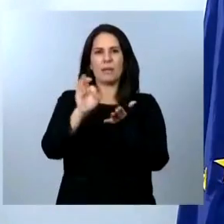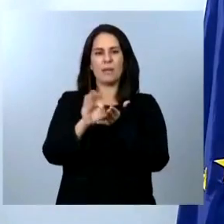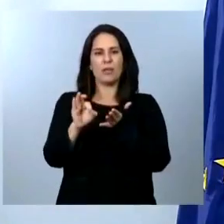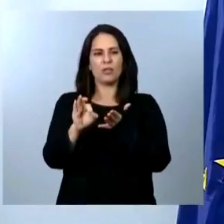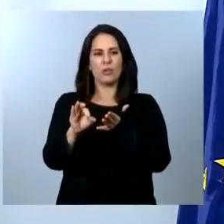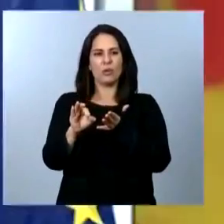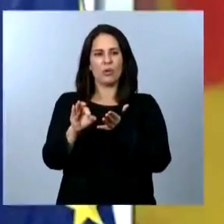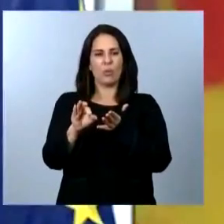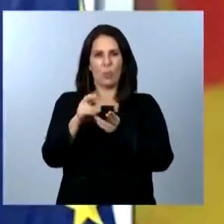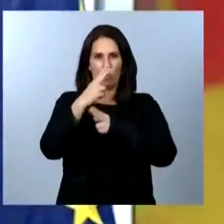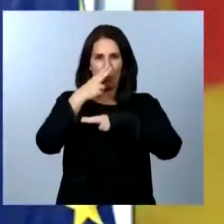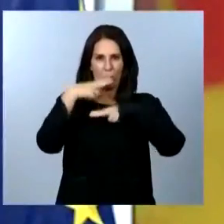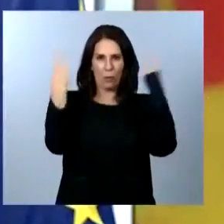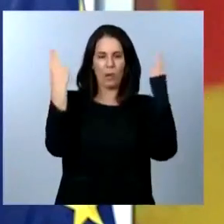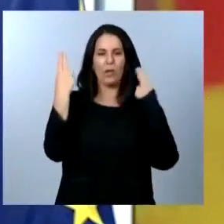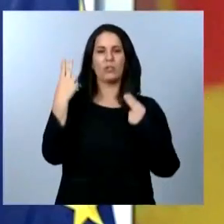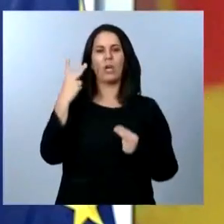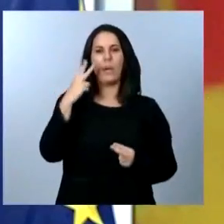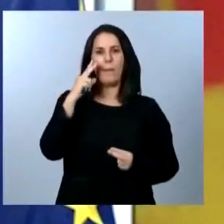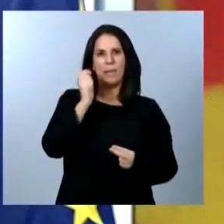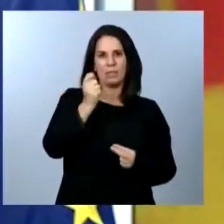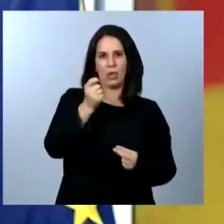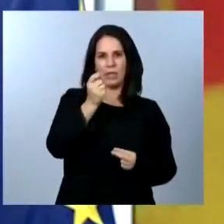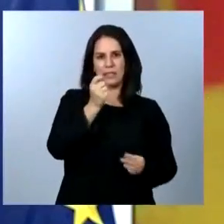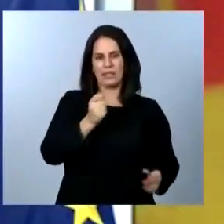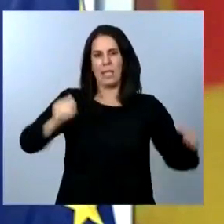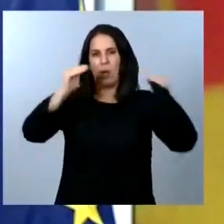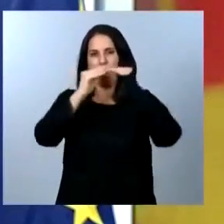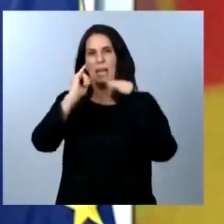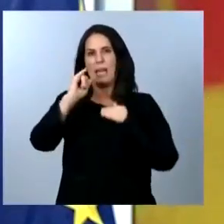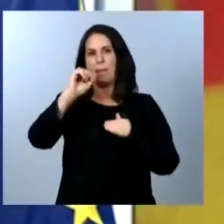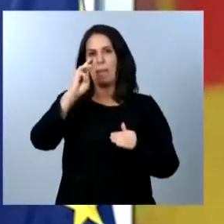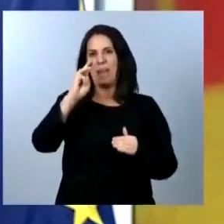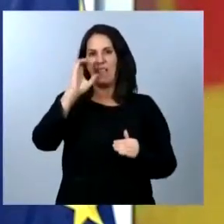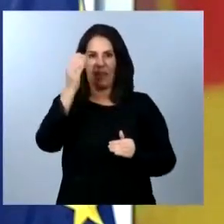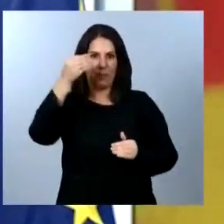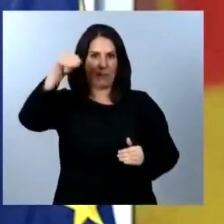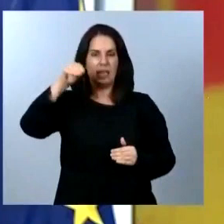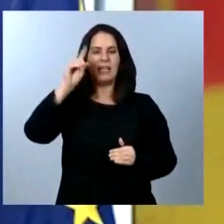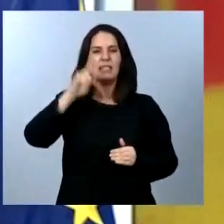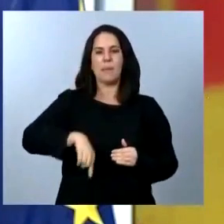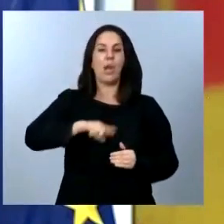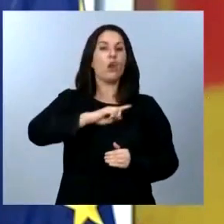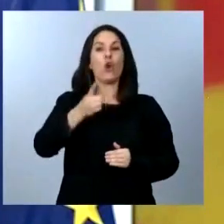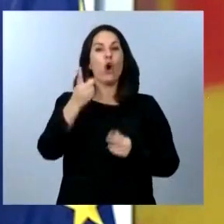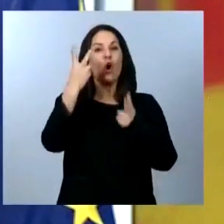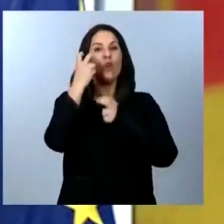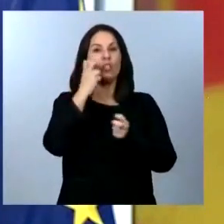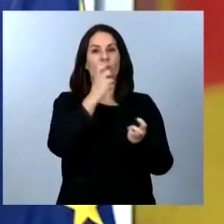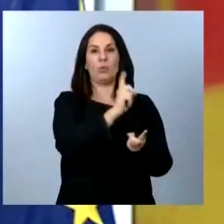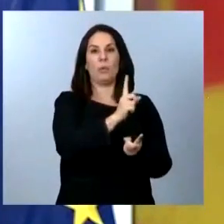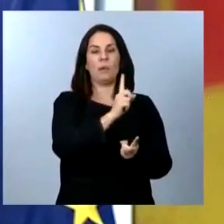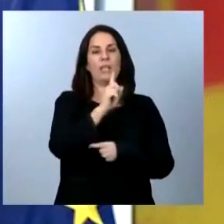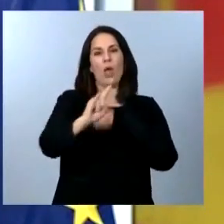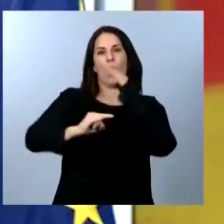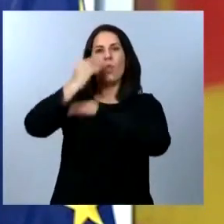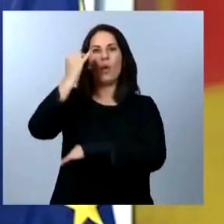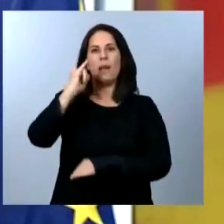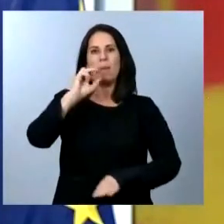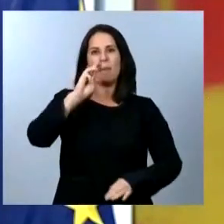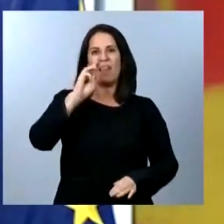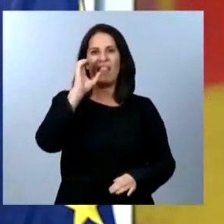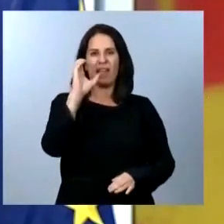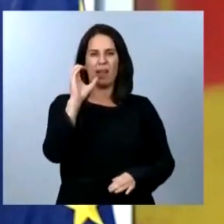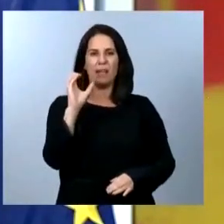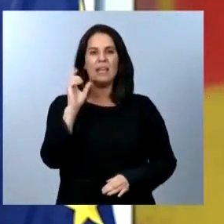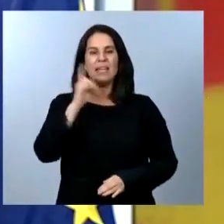actualización de las pensiones al IPC y la subida de las pensiones no contributivas al doble del IPC. Y el incremento de un 5% del